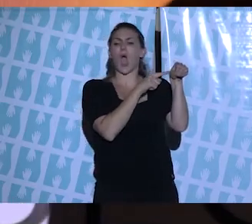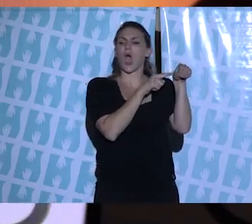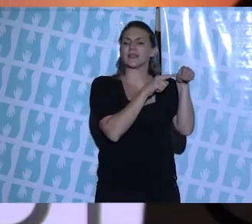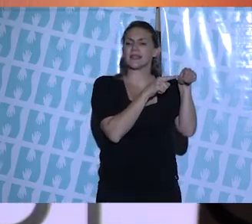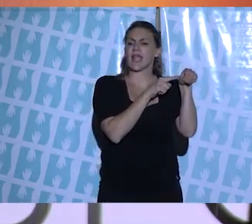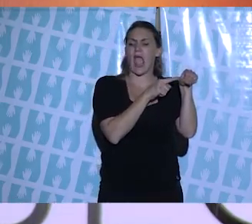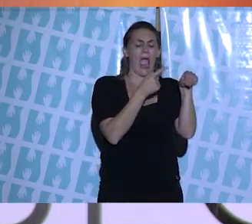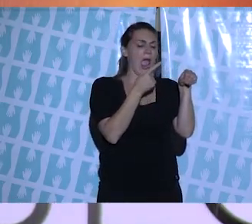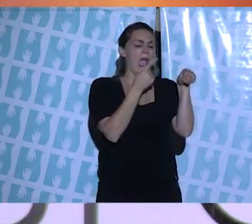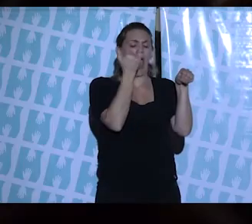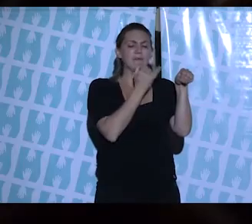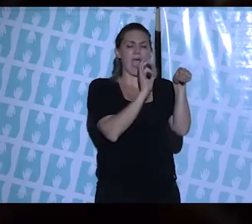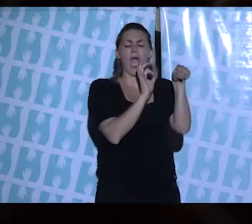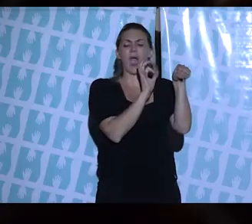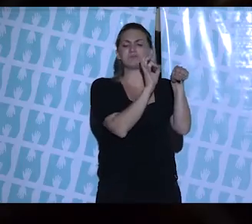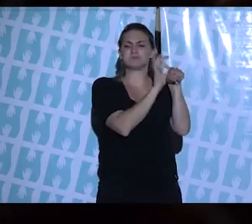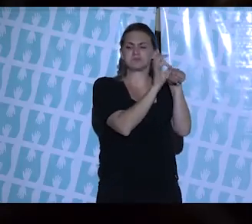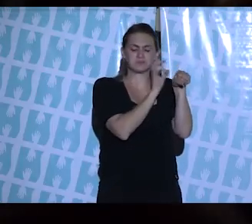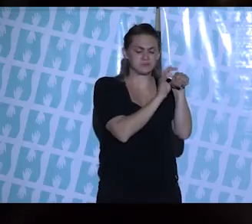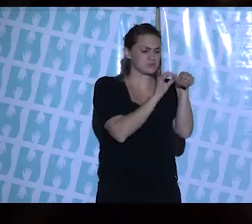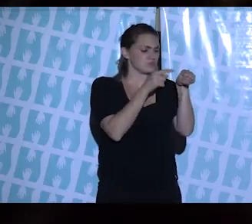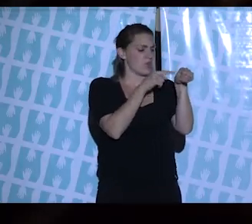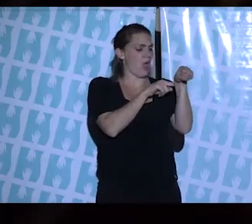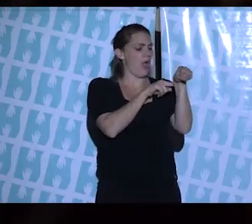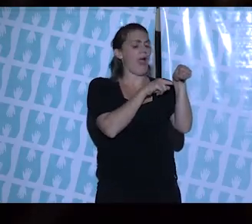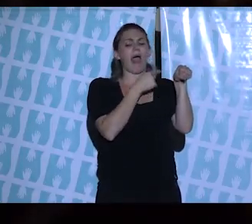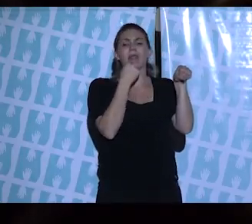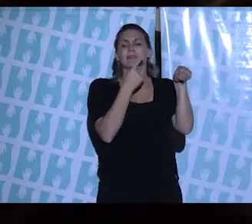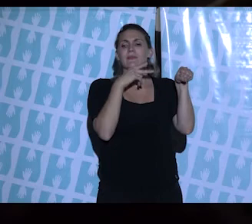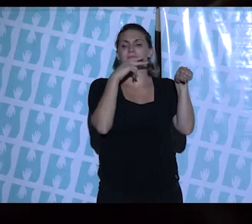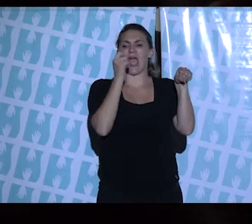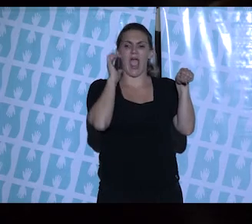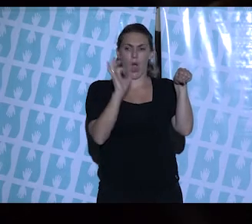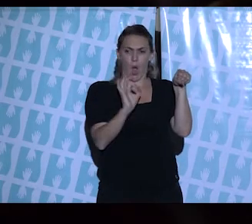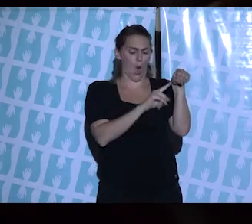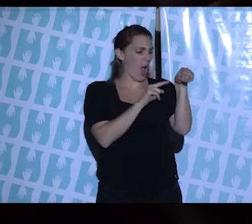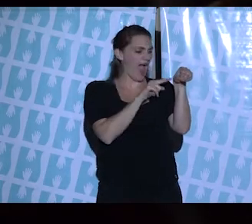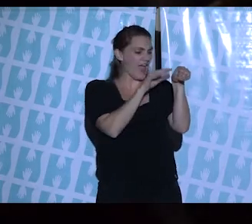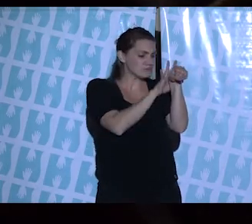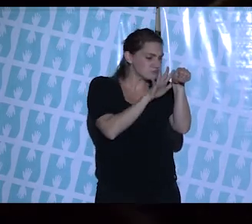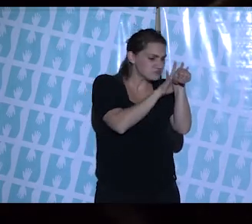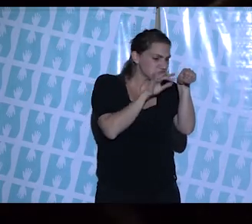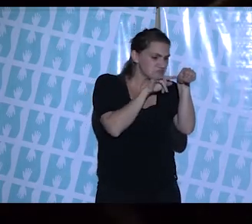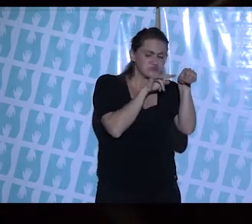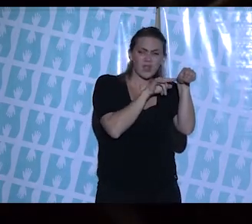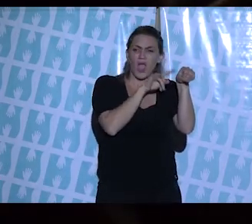proteína alfa-sinucleína es el núcleo motor dorsal del vago. ¿Y saben qué cosas llegan al núcleo motor dorsal